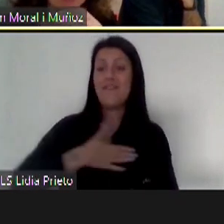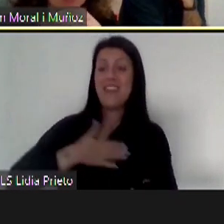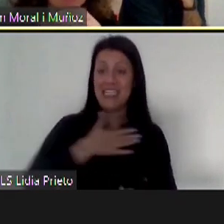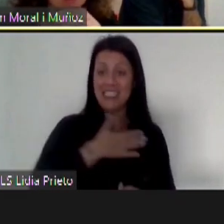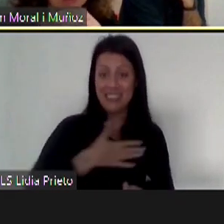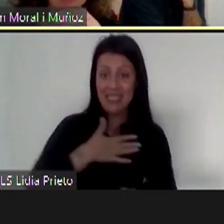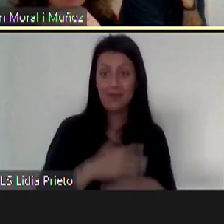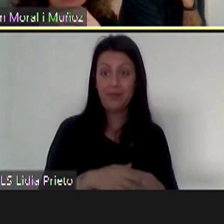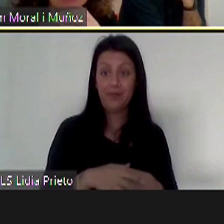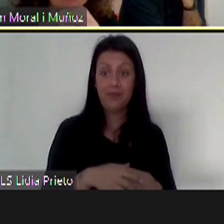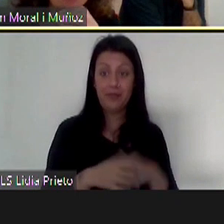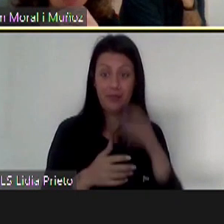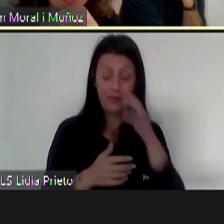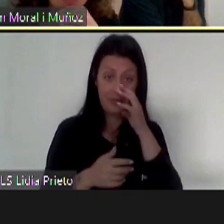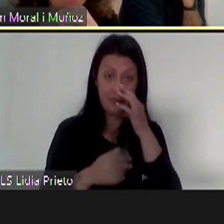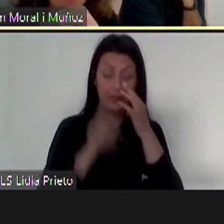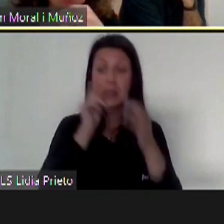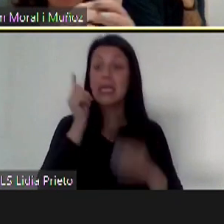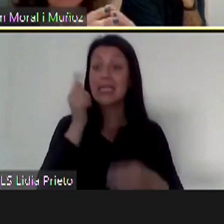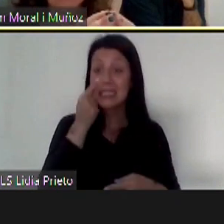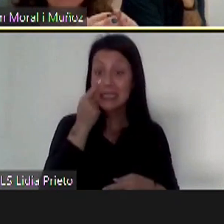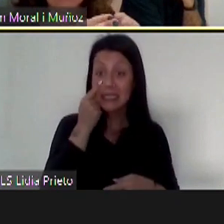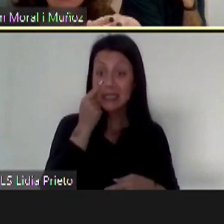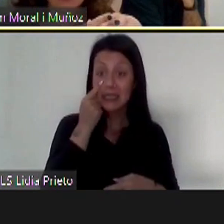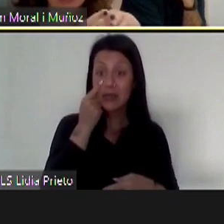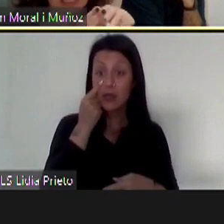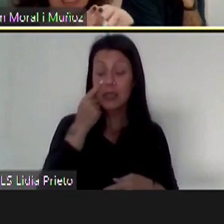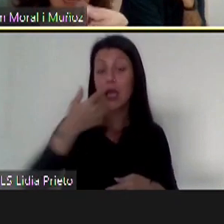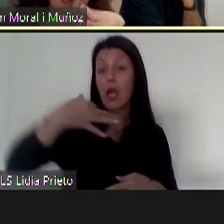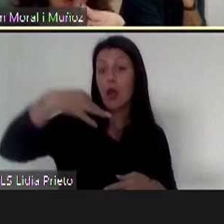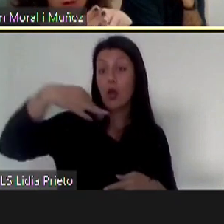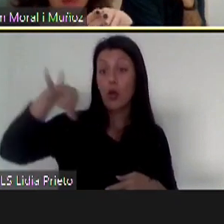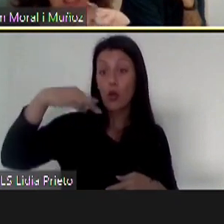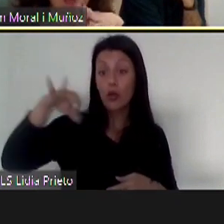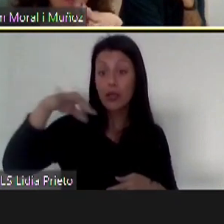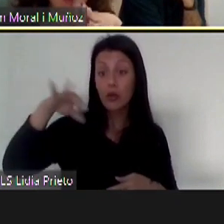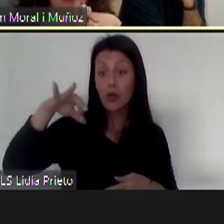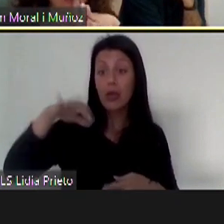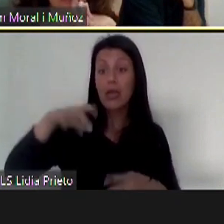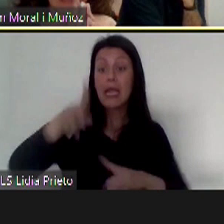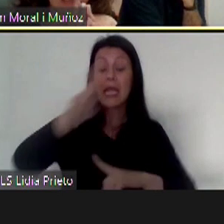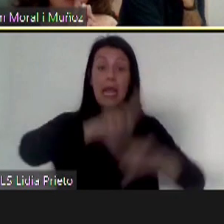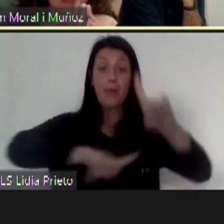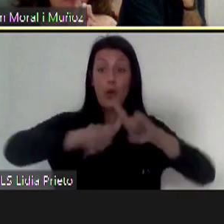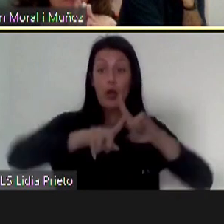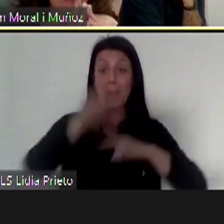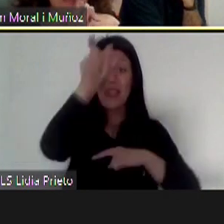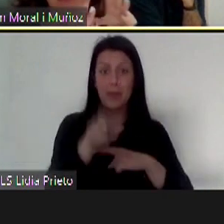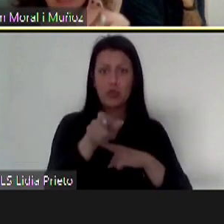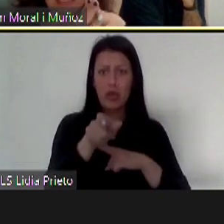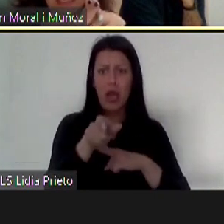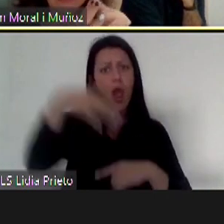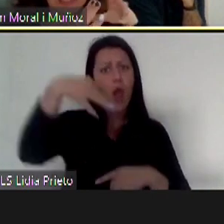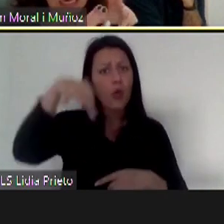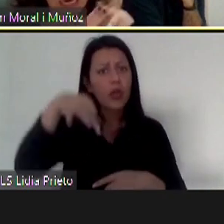definiciones solamente no se tiene en cuenta solamente en lo que sería el problema de salud de la persona, sino hay que tener en cuenta